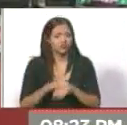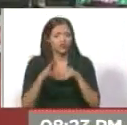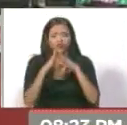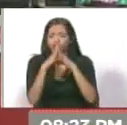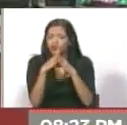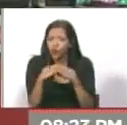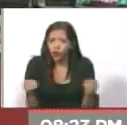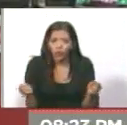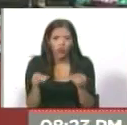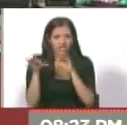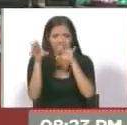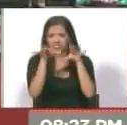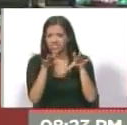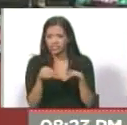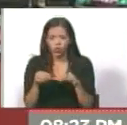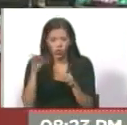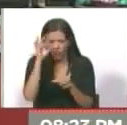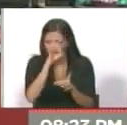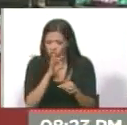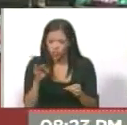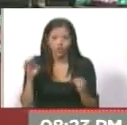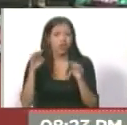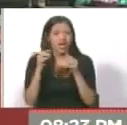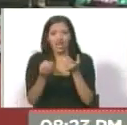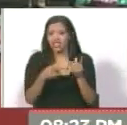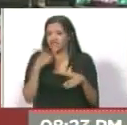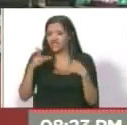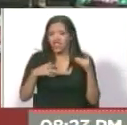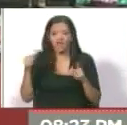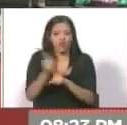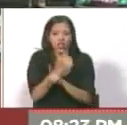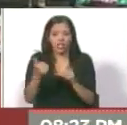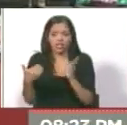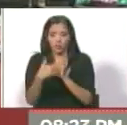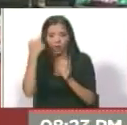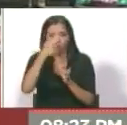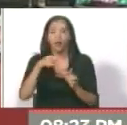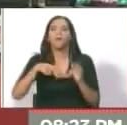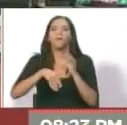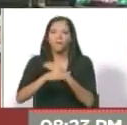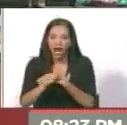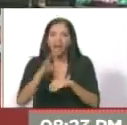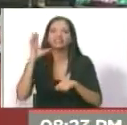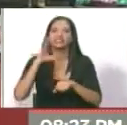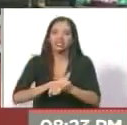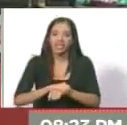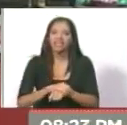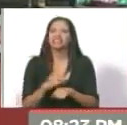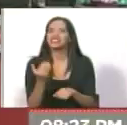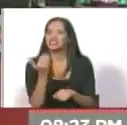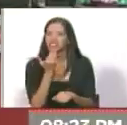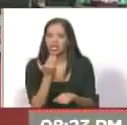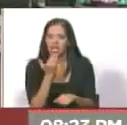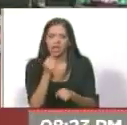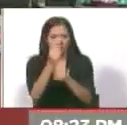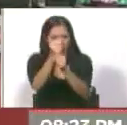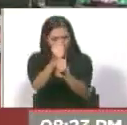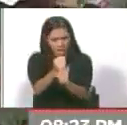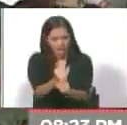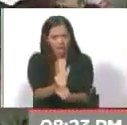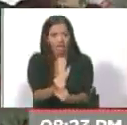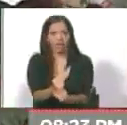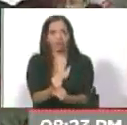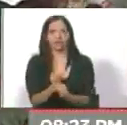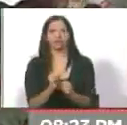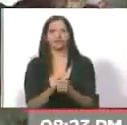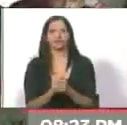andan conspirando, todos los que están preparando acciones violentas contra nuestro pueblo, van a caer más temprano que tarde.